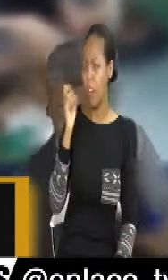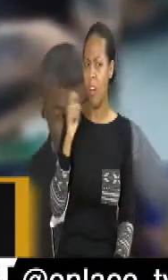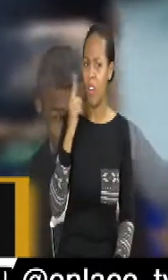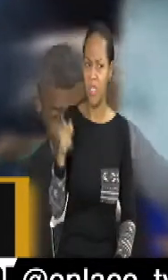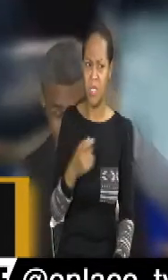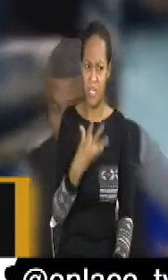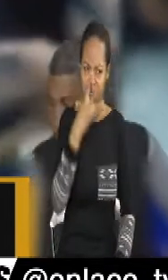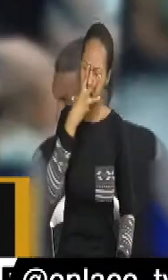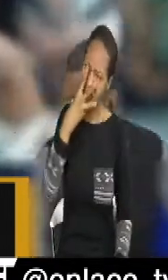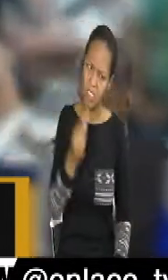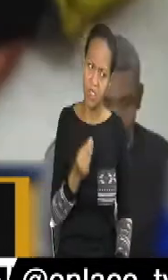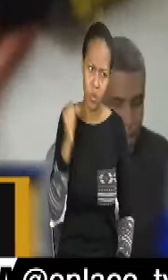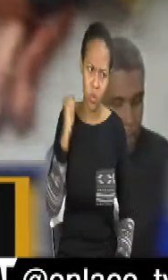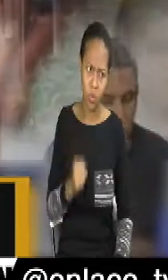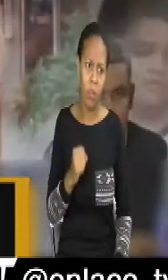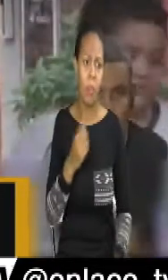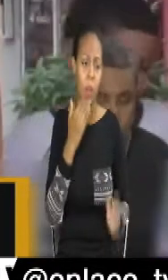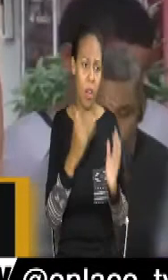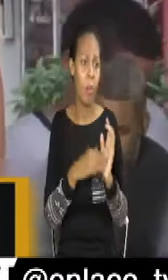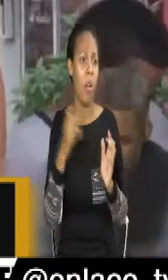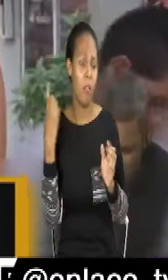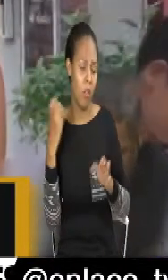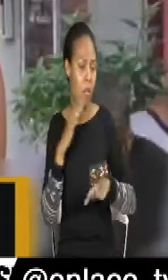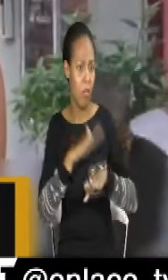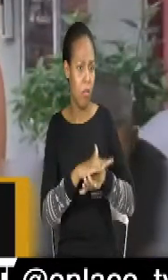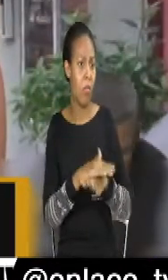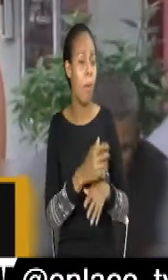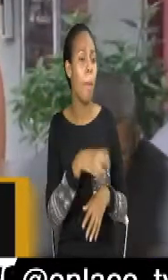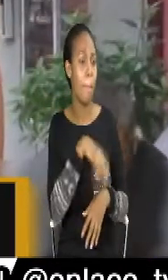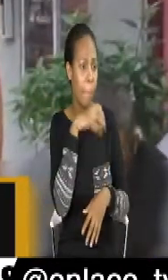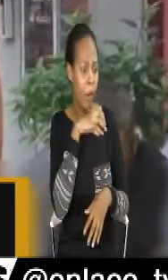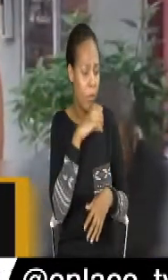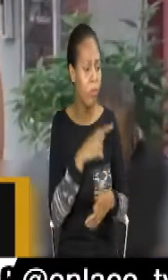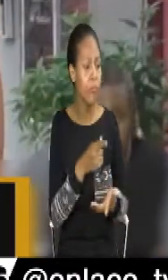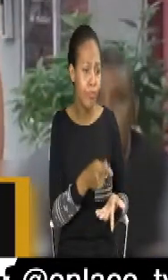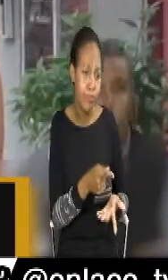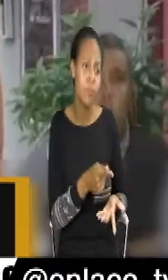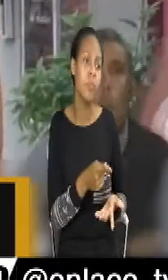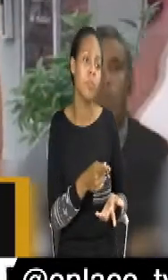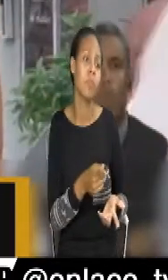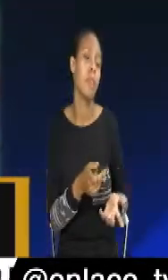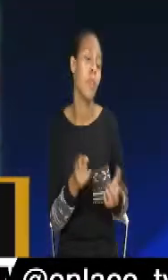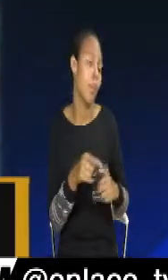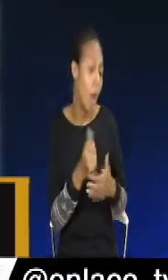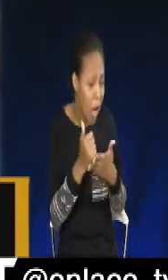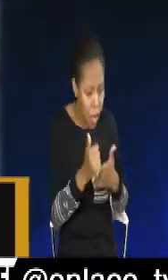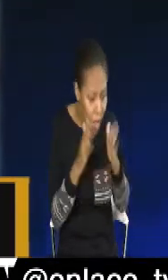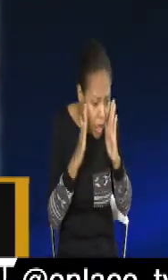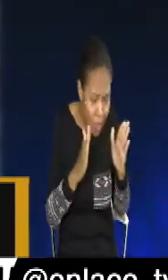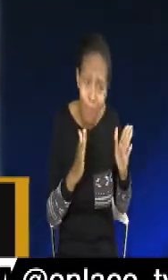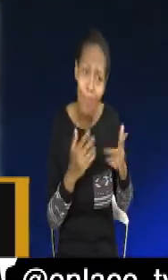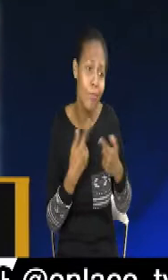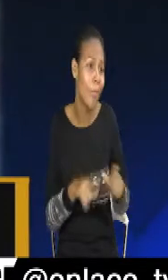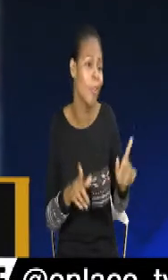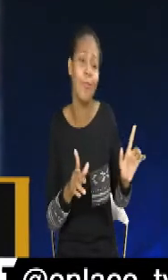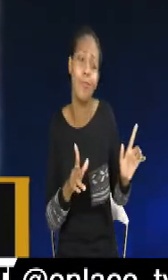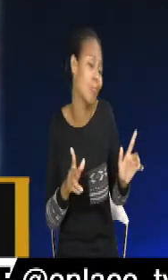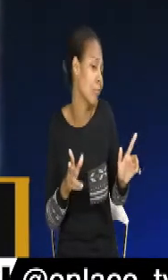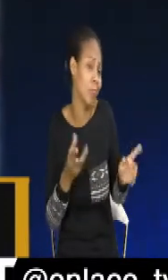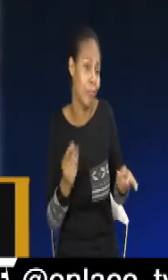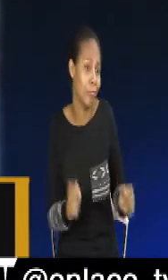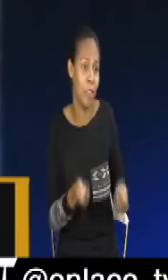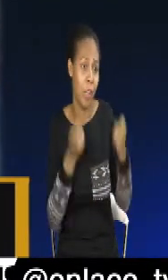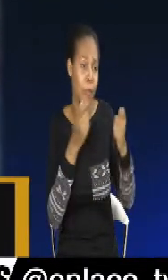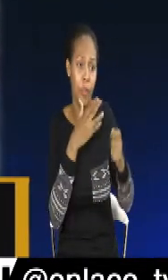precisamente envenenaron un perrito en las horas de la tarde, se le dio atención médica, pero no hubo nada que hacer. No se explican quién está detrás de este